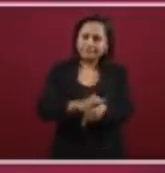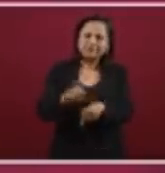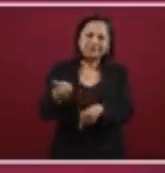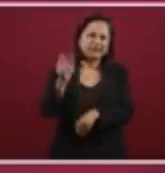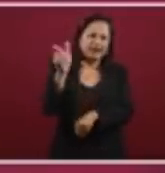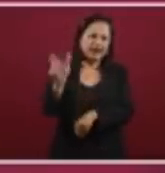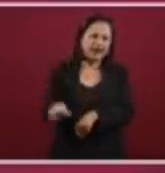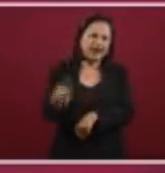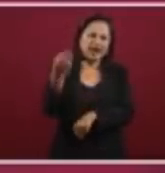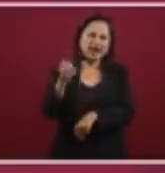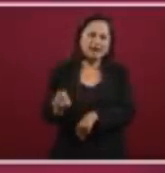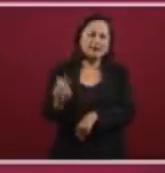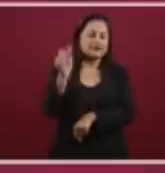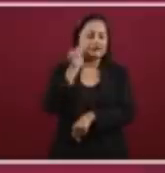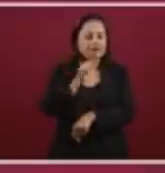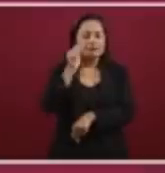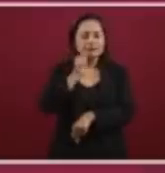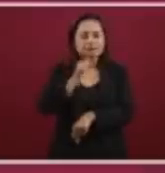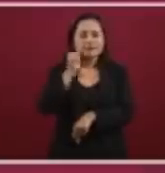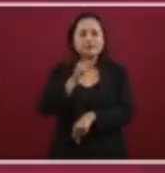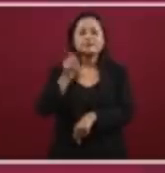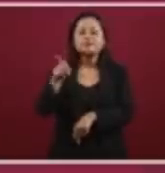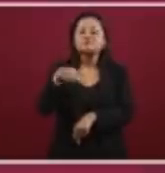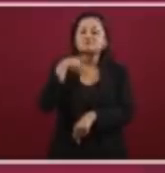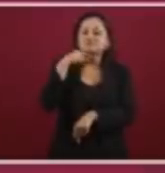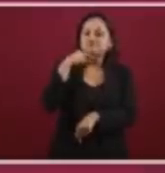que haya un auténtico estado de derecho